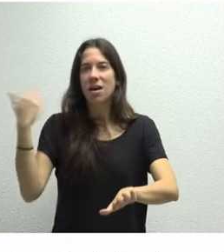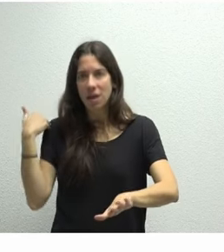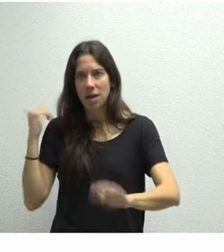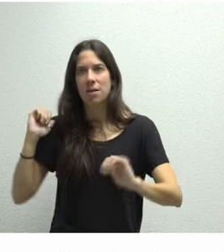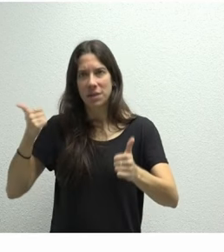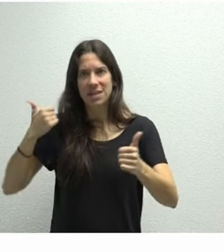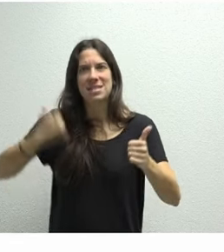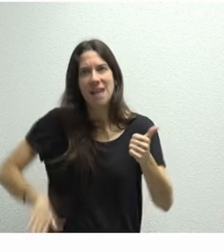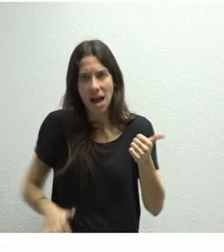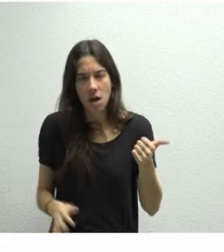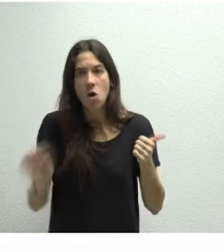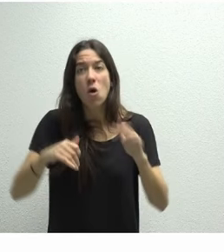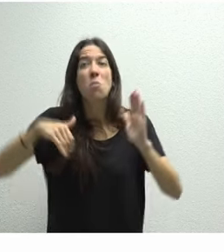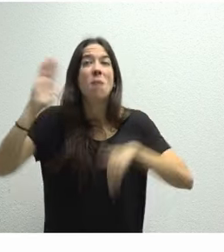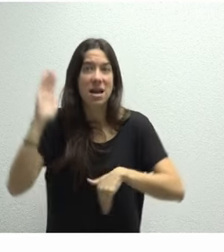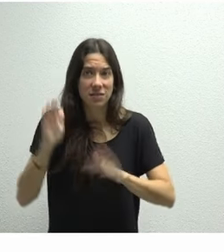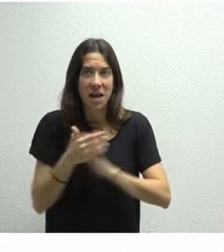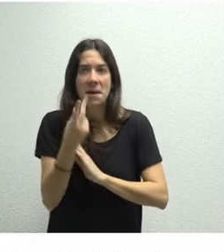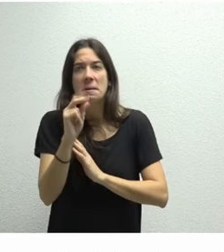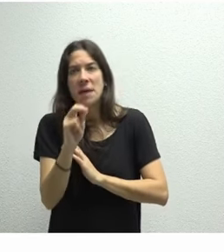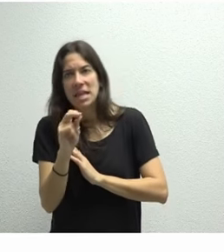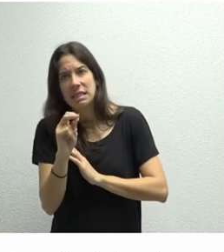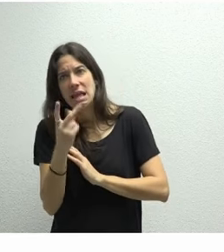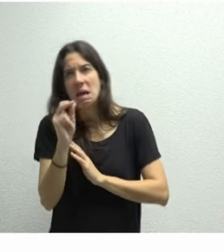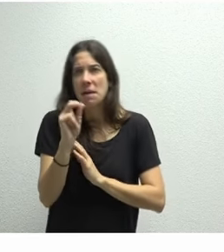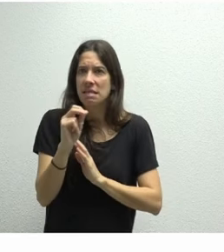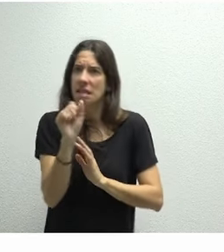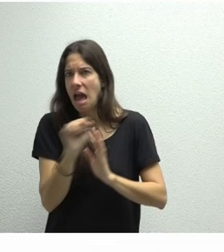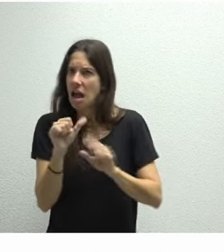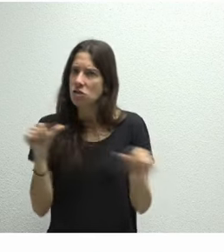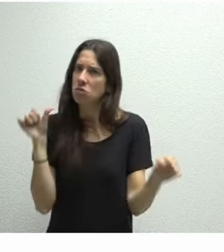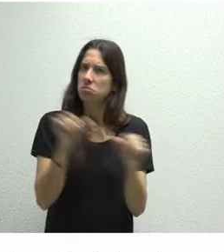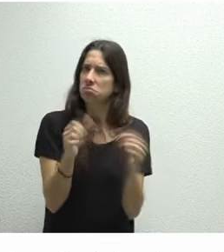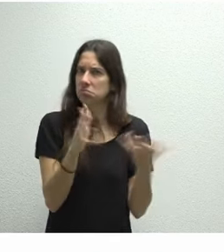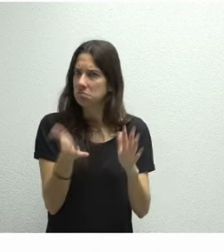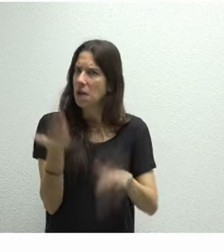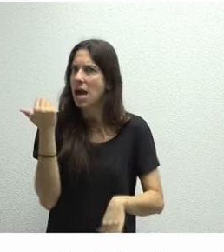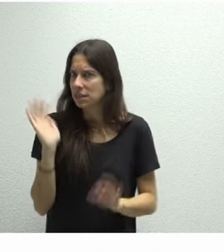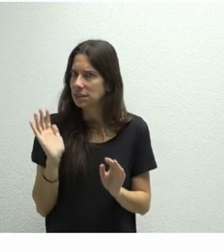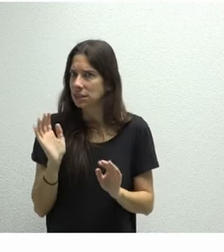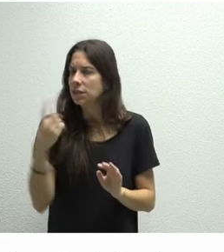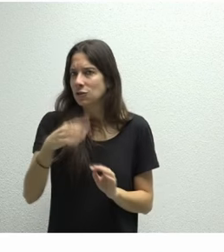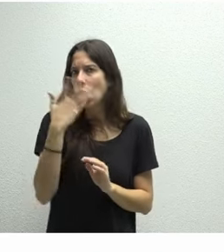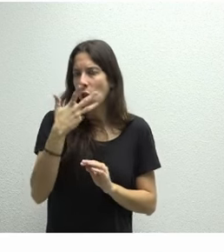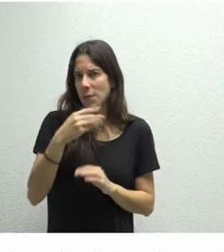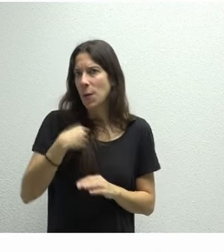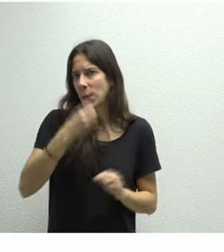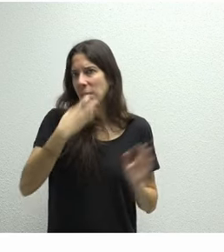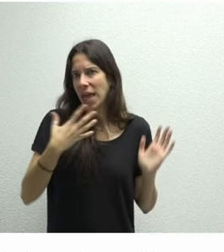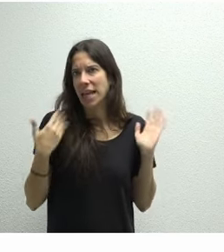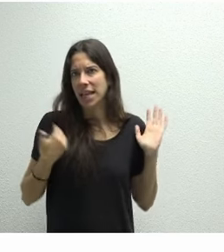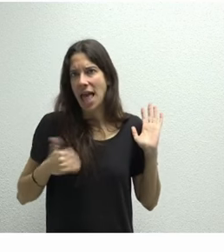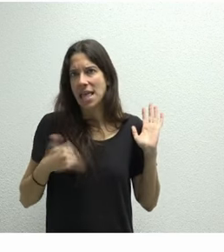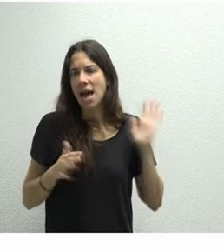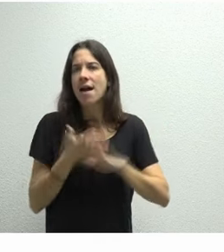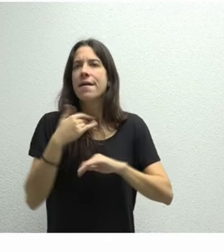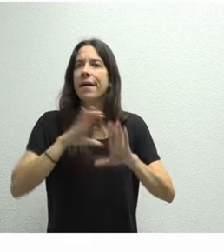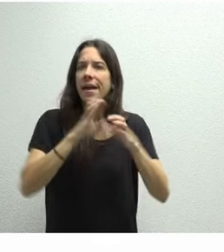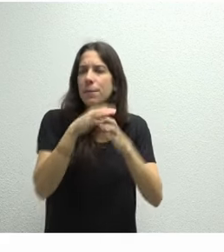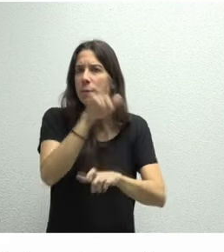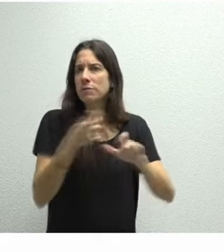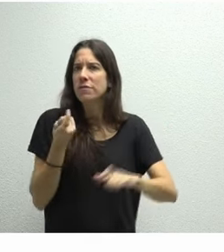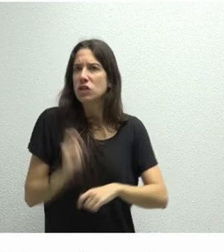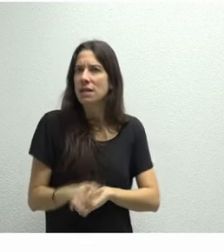20 y y pocos no pero Ahí os conozco nos conocemos bien hay equipos de